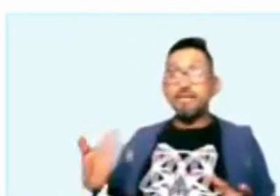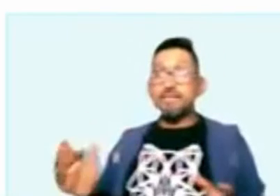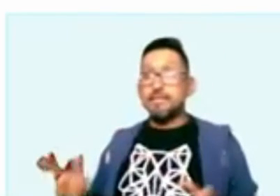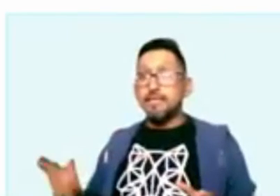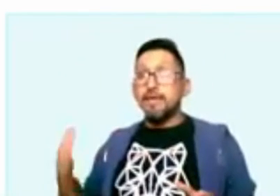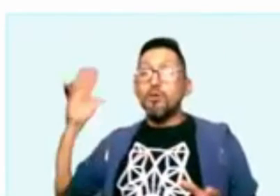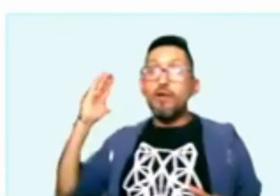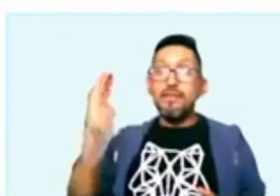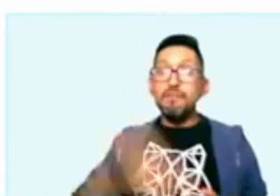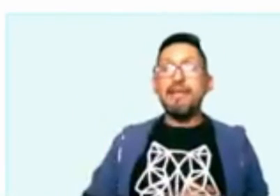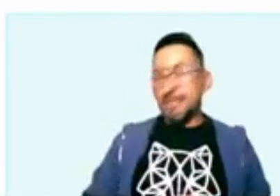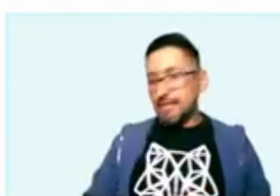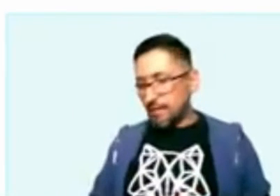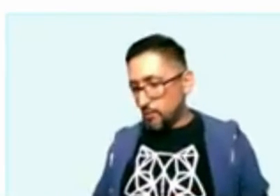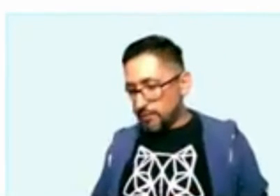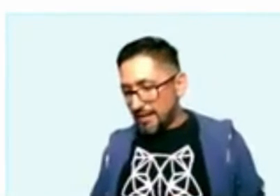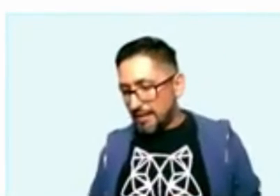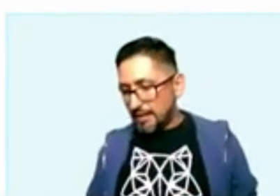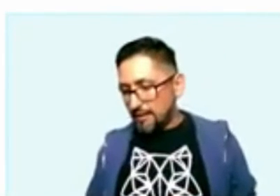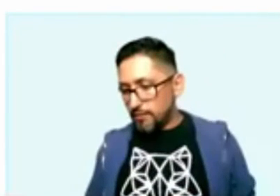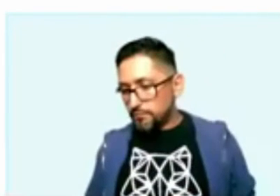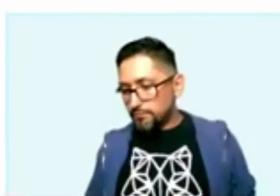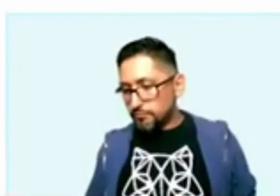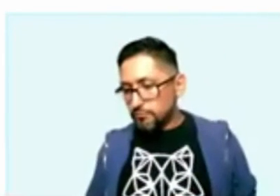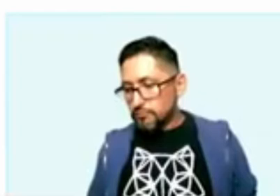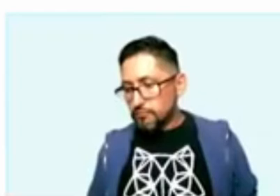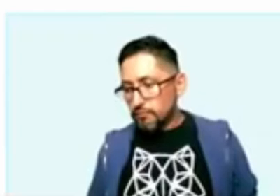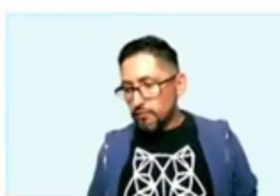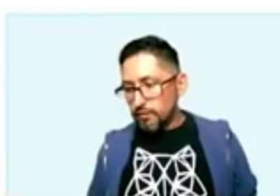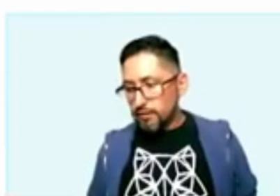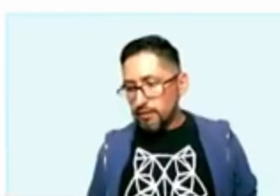habido experiencias, como la de Miguel Ángel de Quevedo. Miguel Ángel de Quevedo